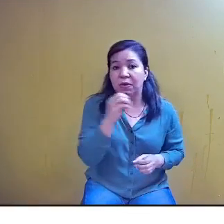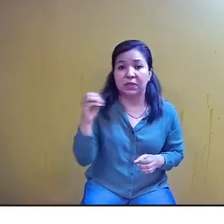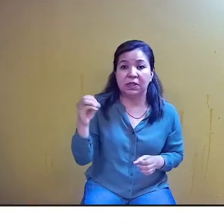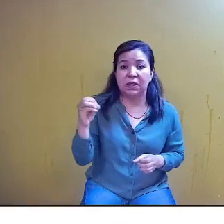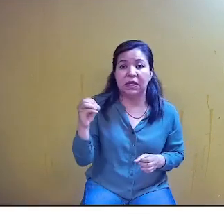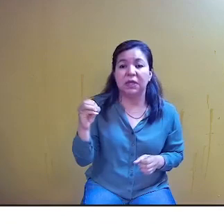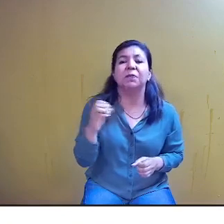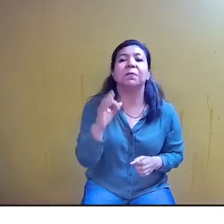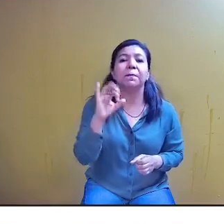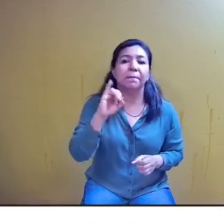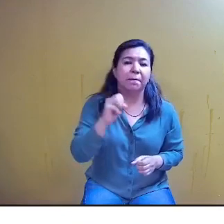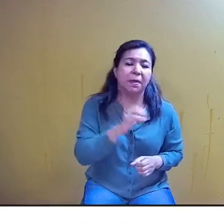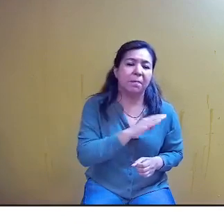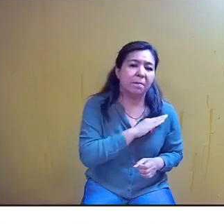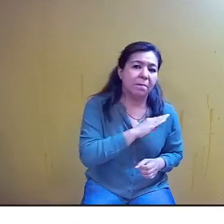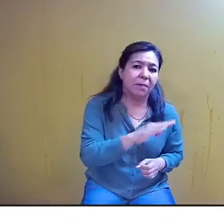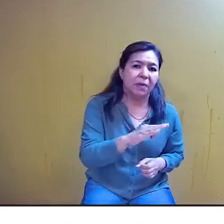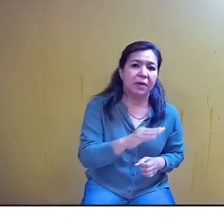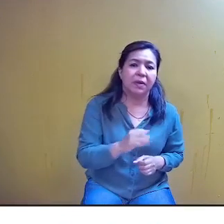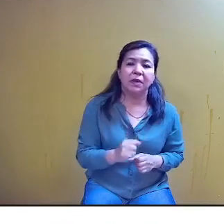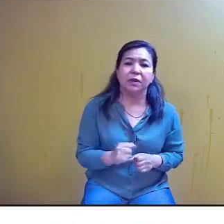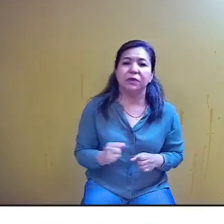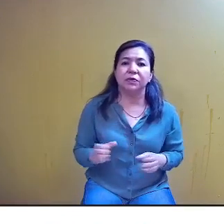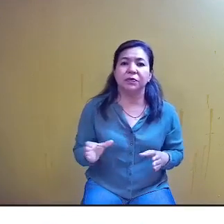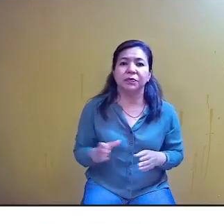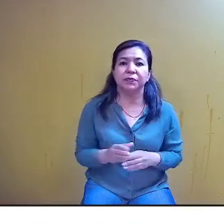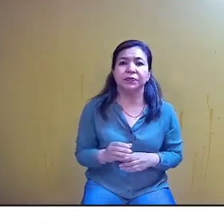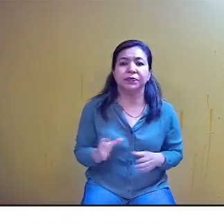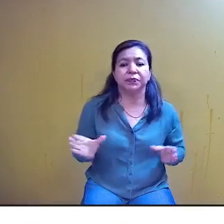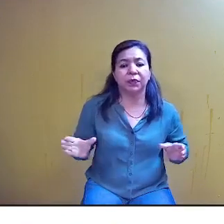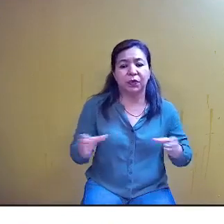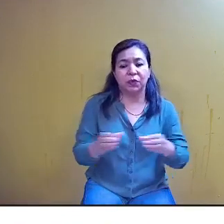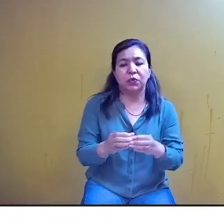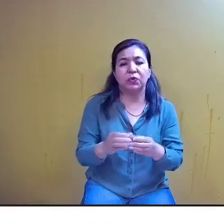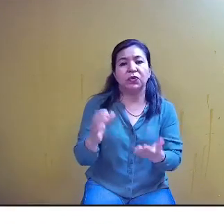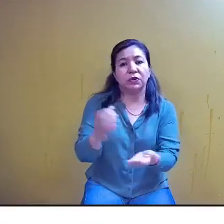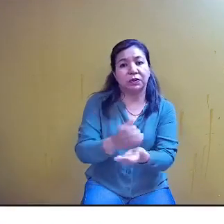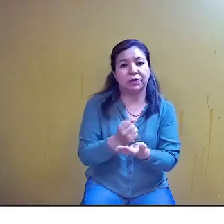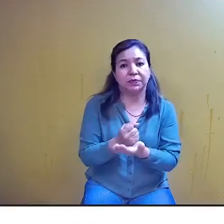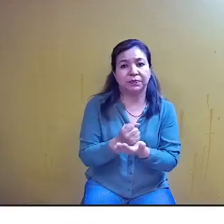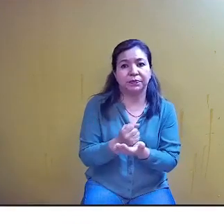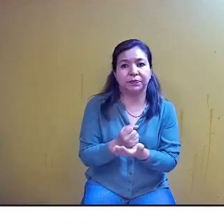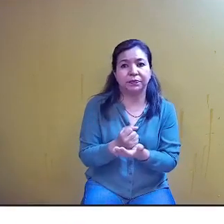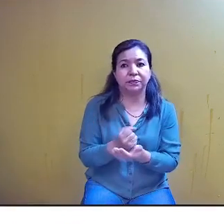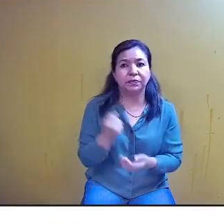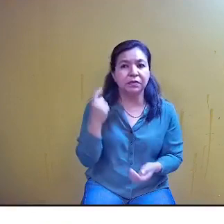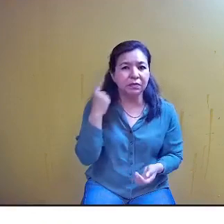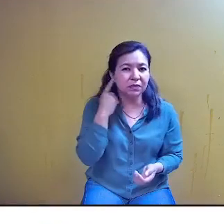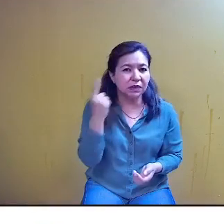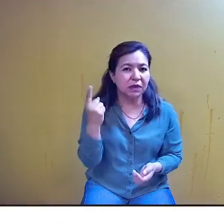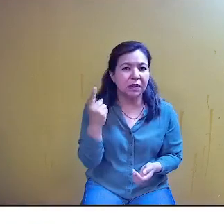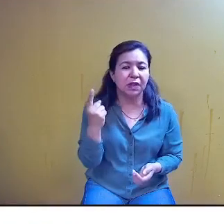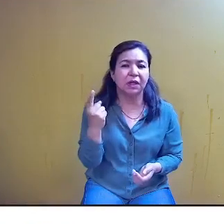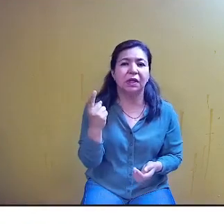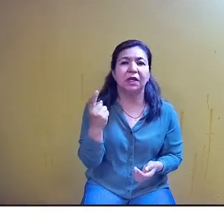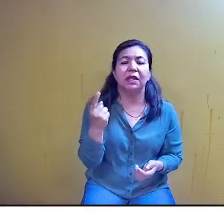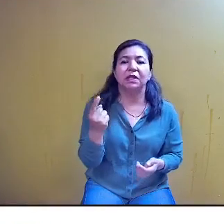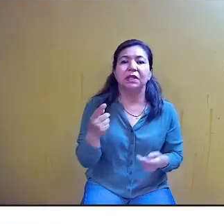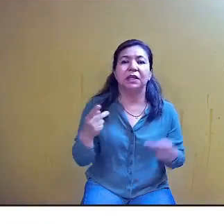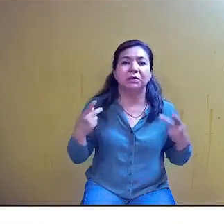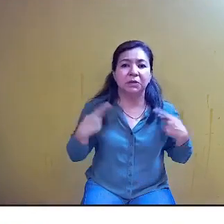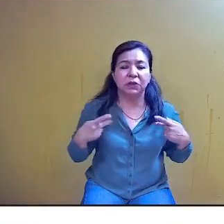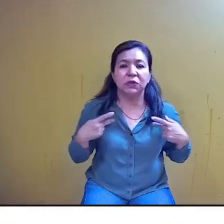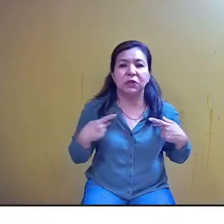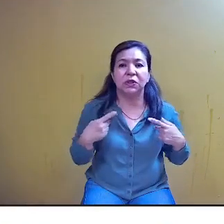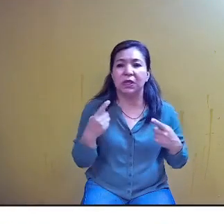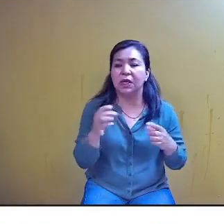no hay nada ni nadie que lo pueda detener. Juntos lo vamos a lograr. El que no escucha a la gente, el que no tiene comunicación con el pueblo,